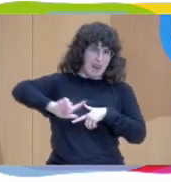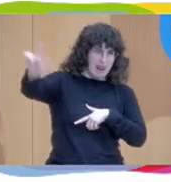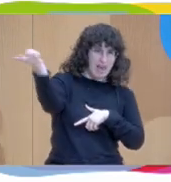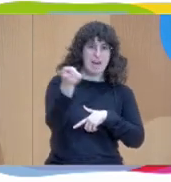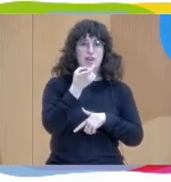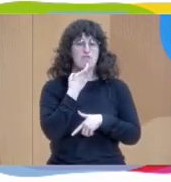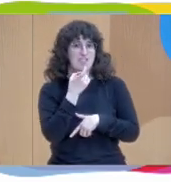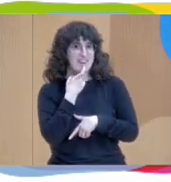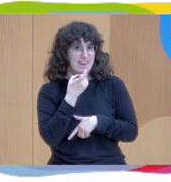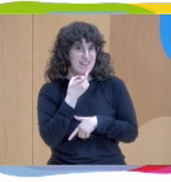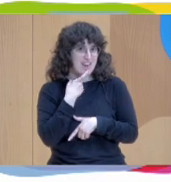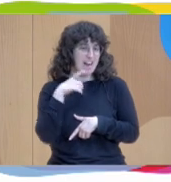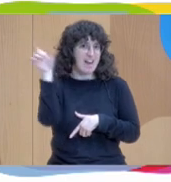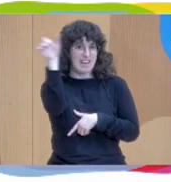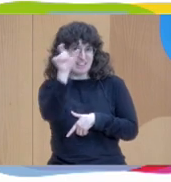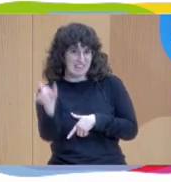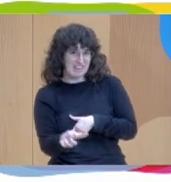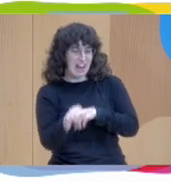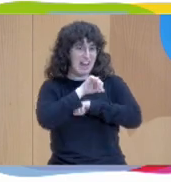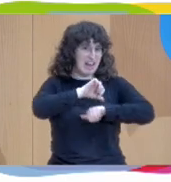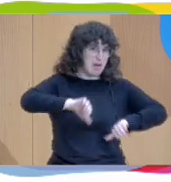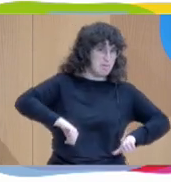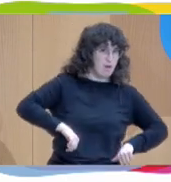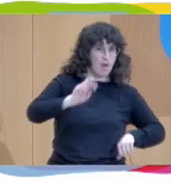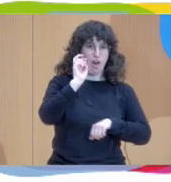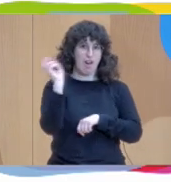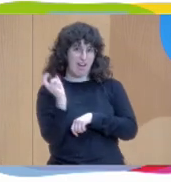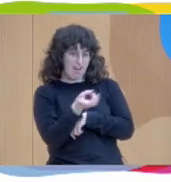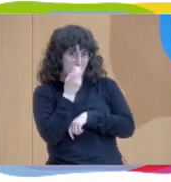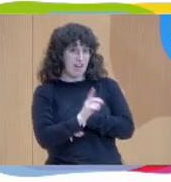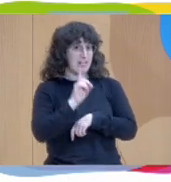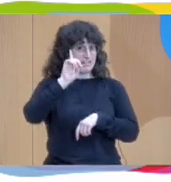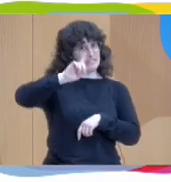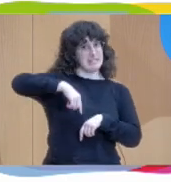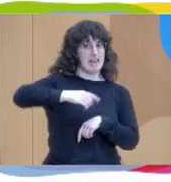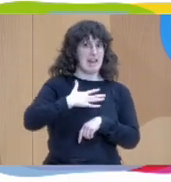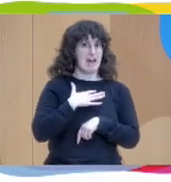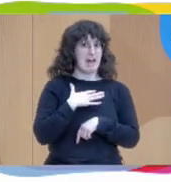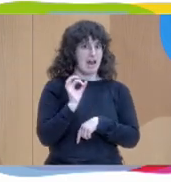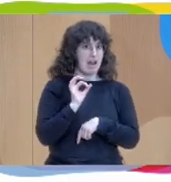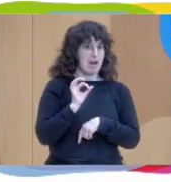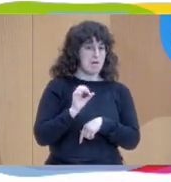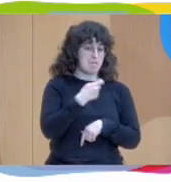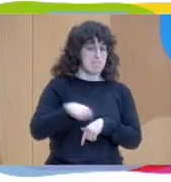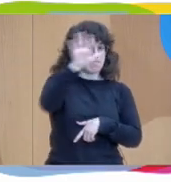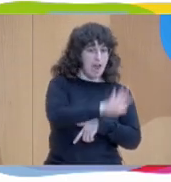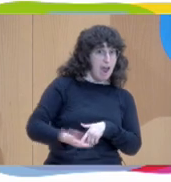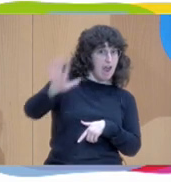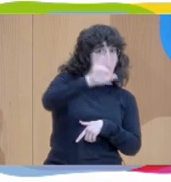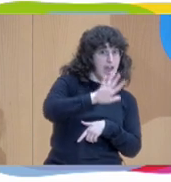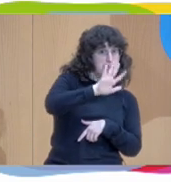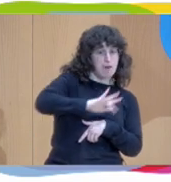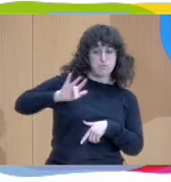Finlandia de Italia de Portugal y otras os habéis desplazado de distintos lugares de España y también de